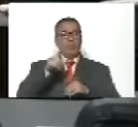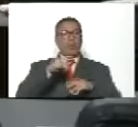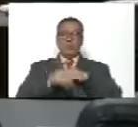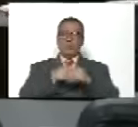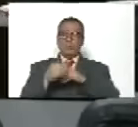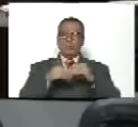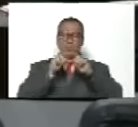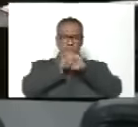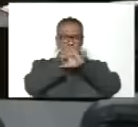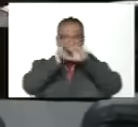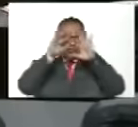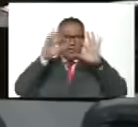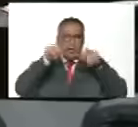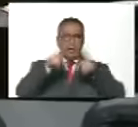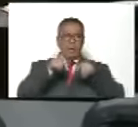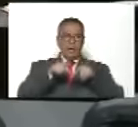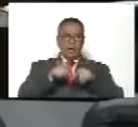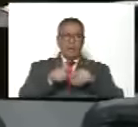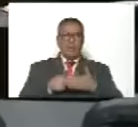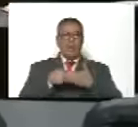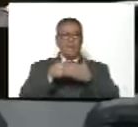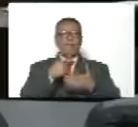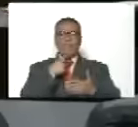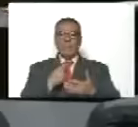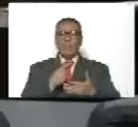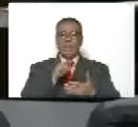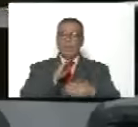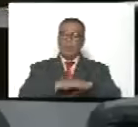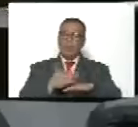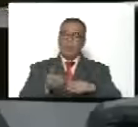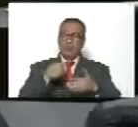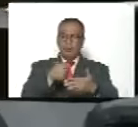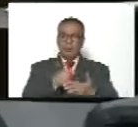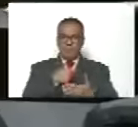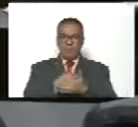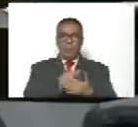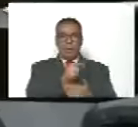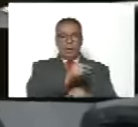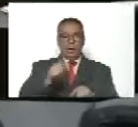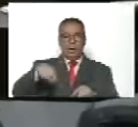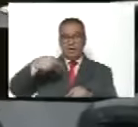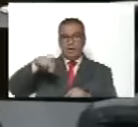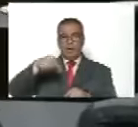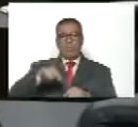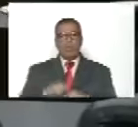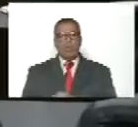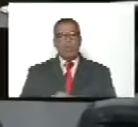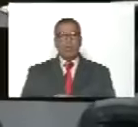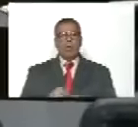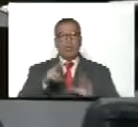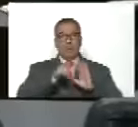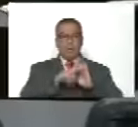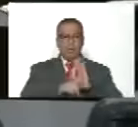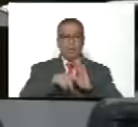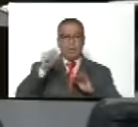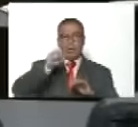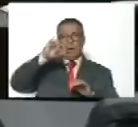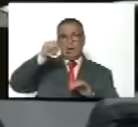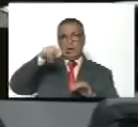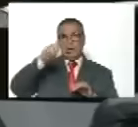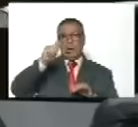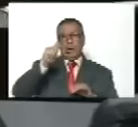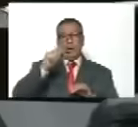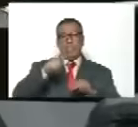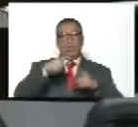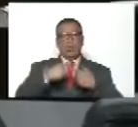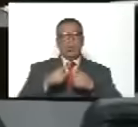establecer transparencia, rendición de cuentas. Si los ciudadanos, las personas naturales, rendimos cuentas ante el CENIAT y